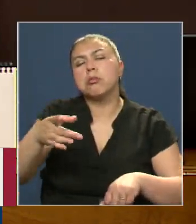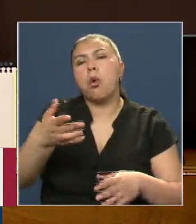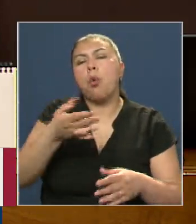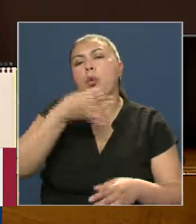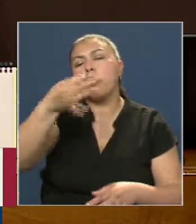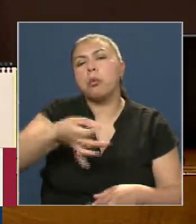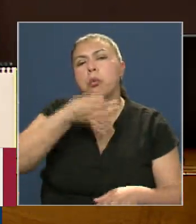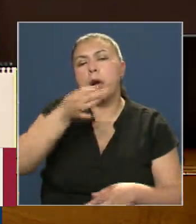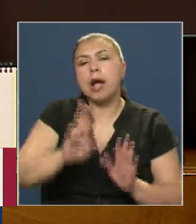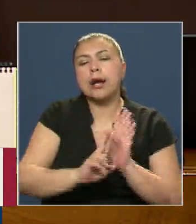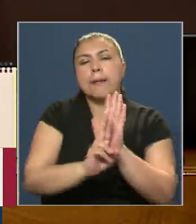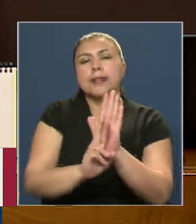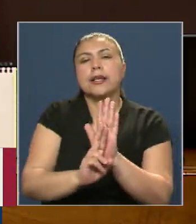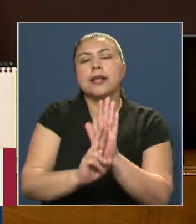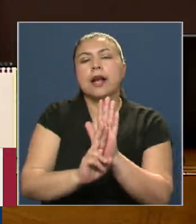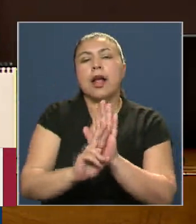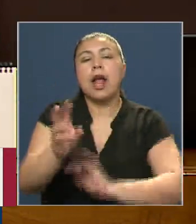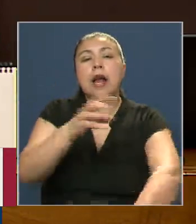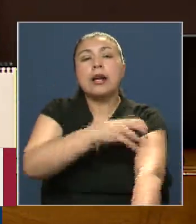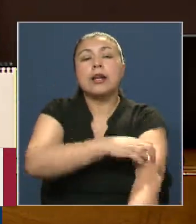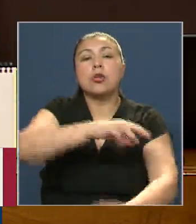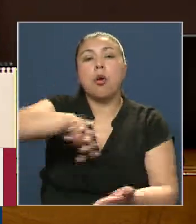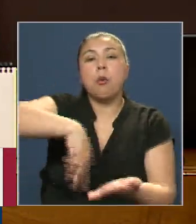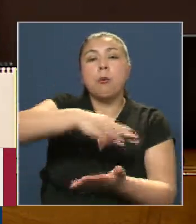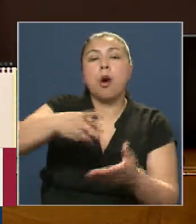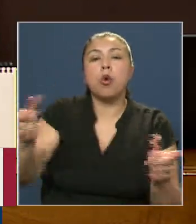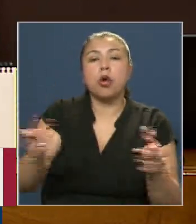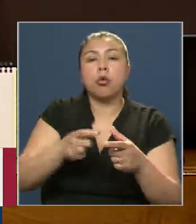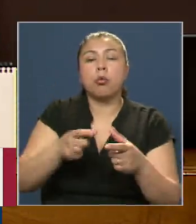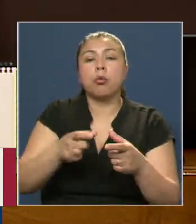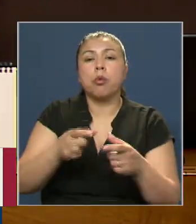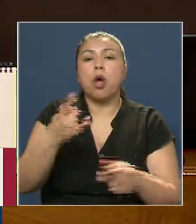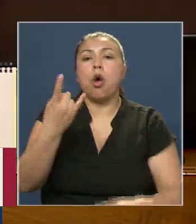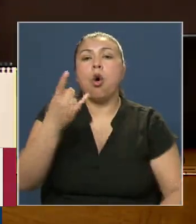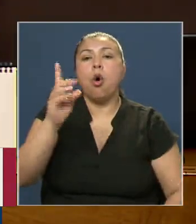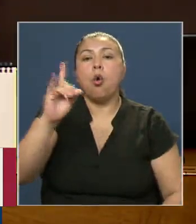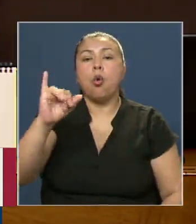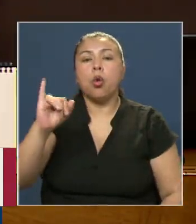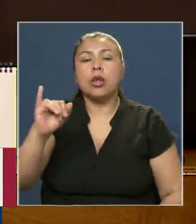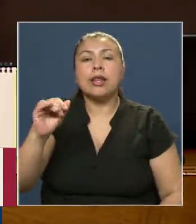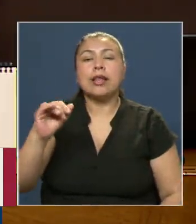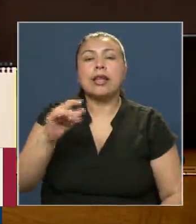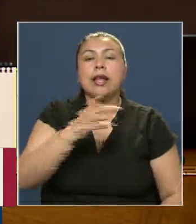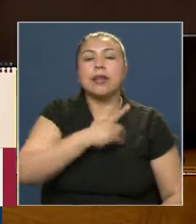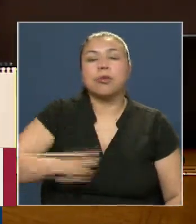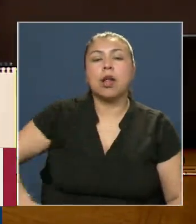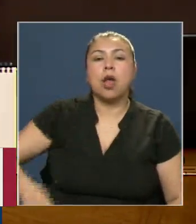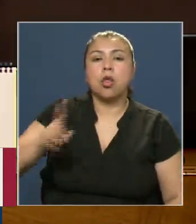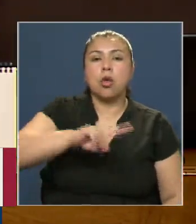el representante de la región del Maule, del Comité UDI, Pedro Álvarez Salamanca.